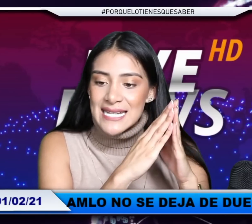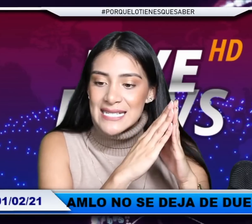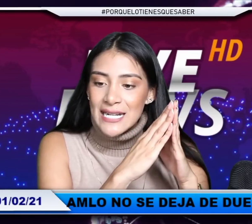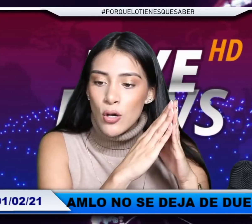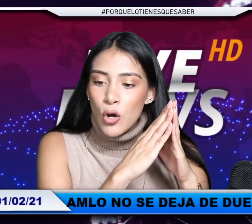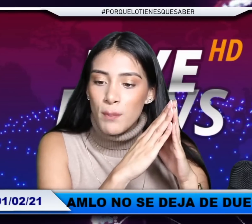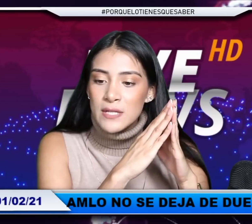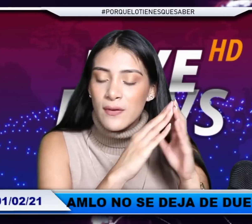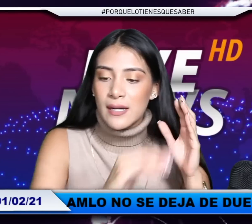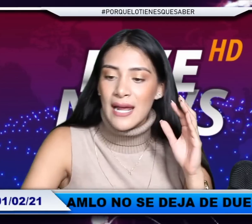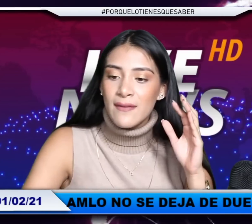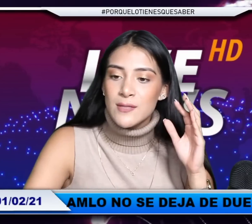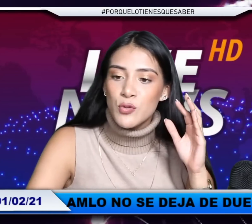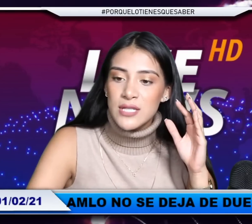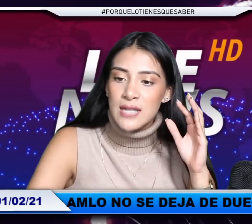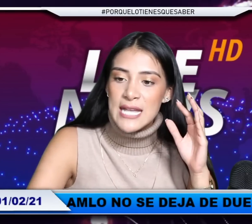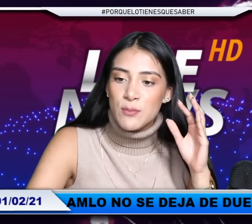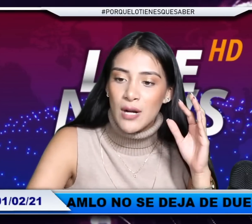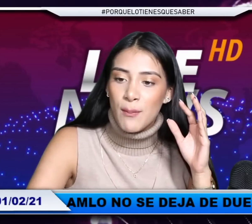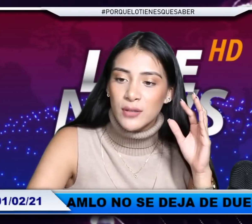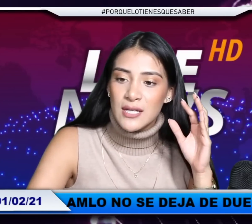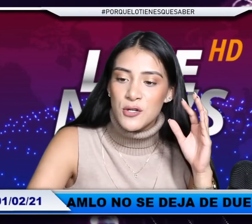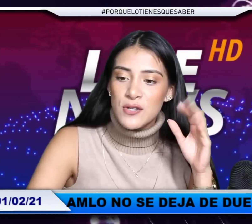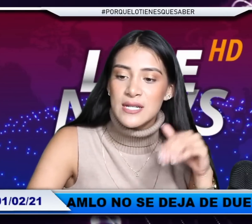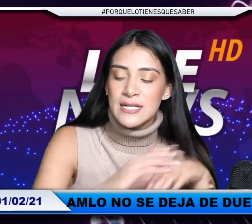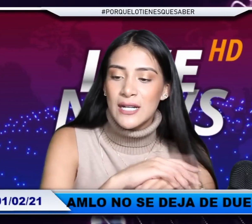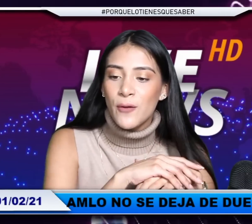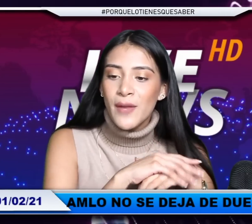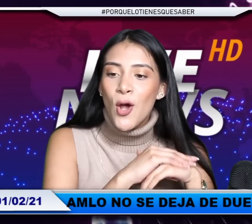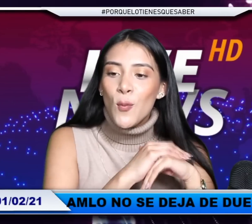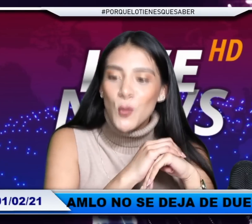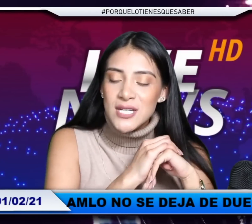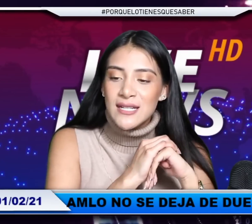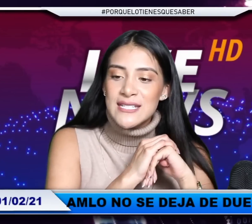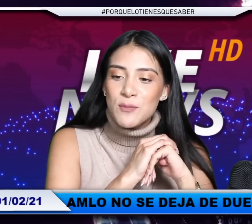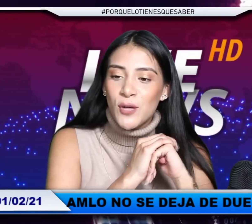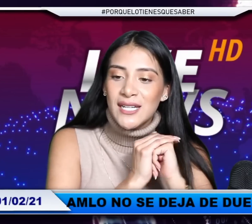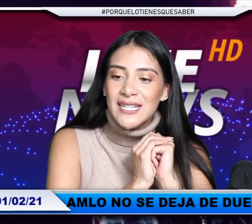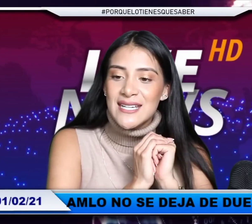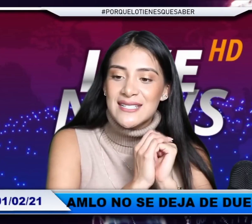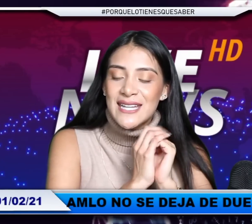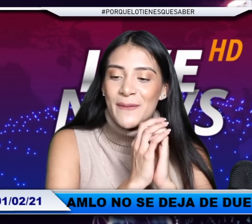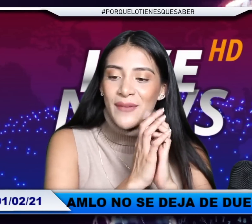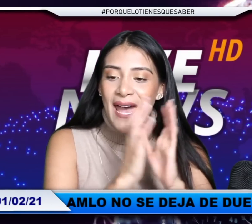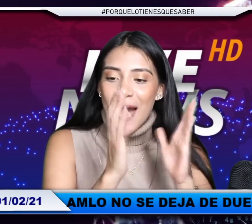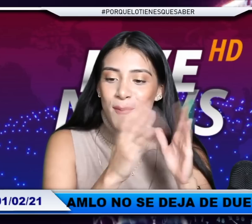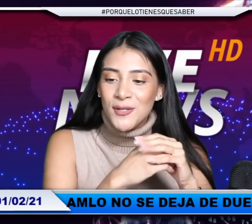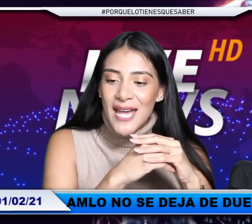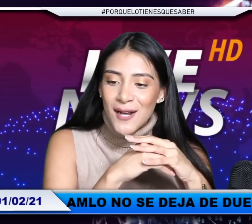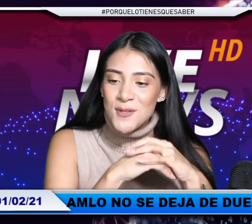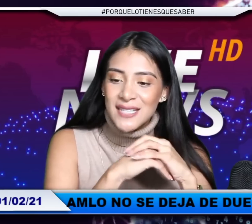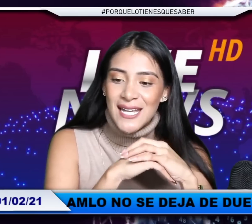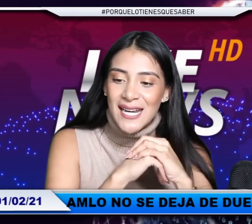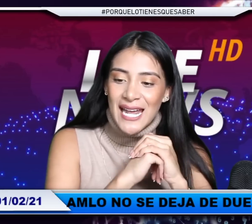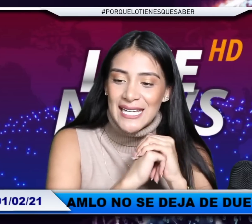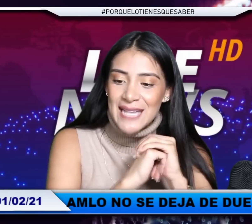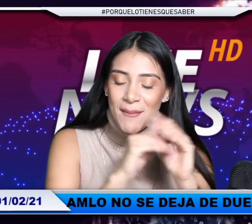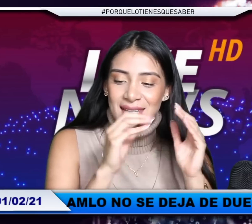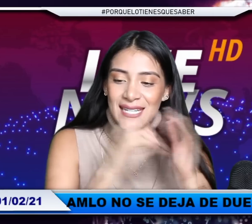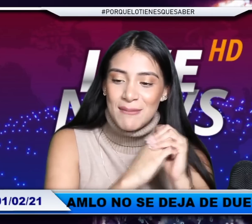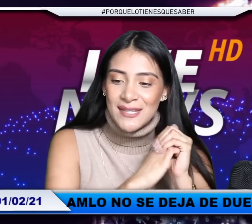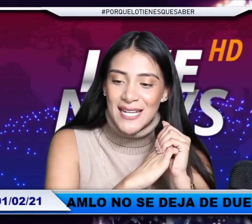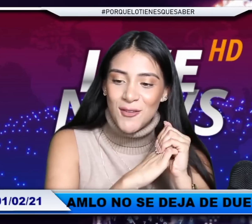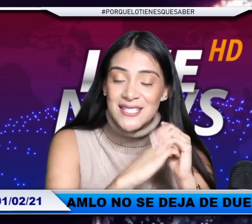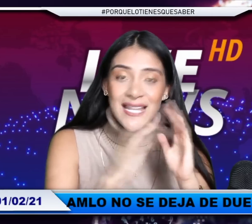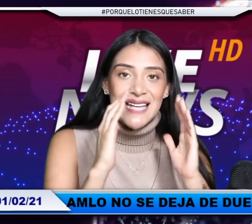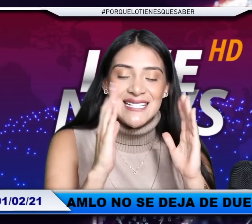A Cecilio López Fernández, muchas gracias por la aportación, Cecilio. Muchas gracias por aquí, apoyarnos, andar aquí. Ya me